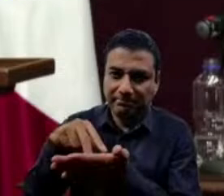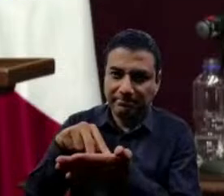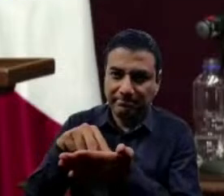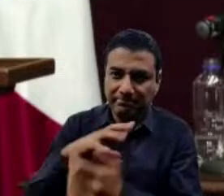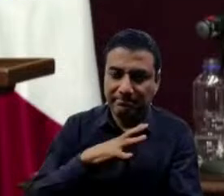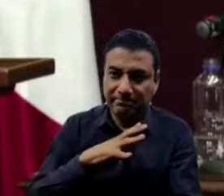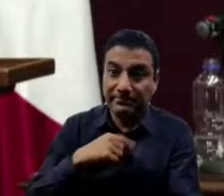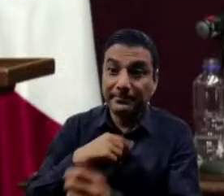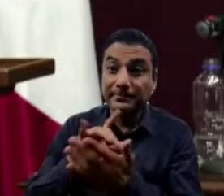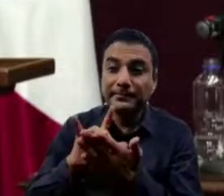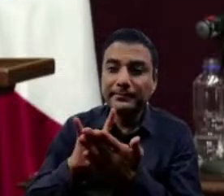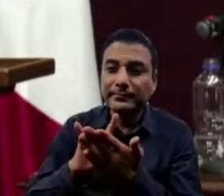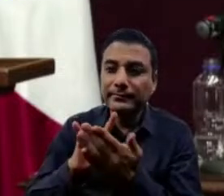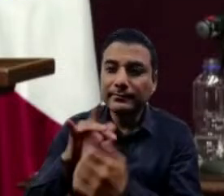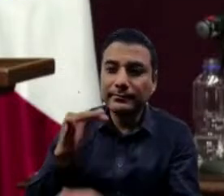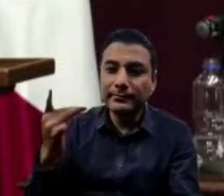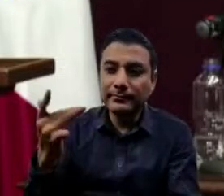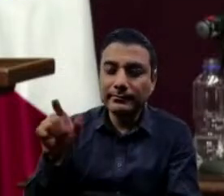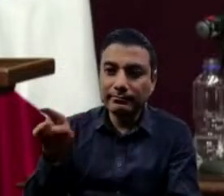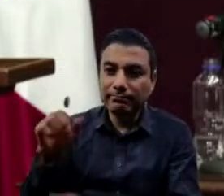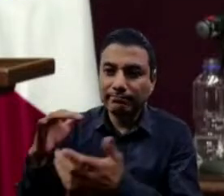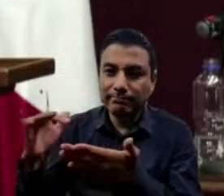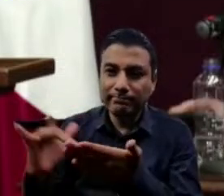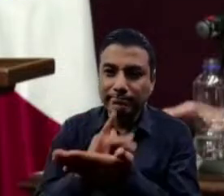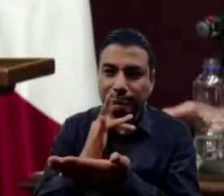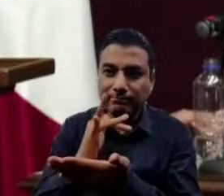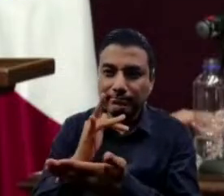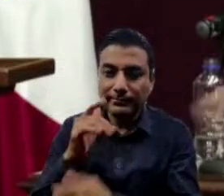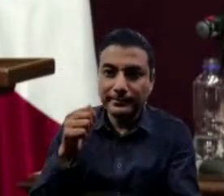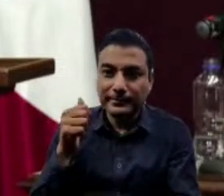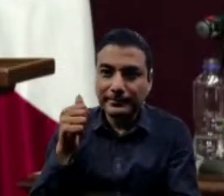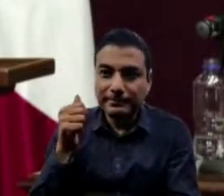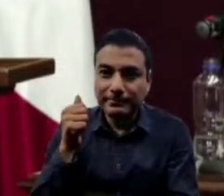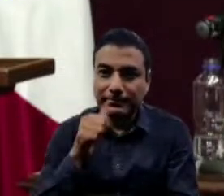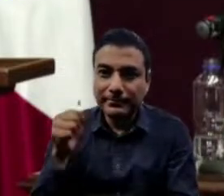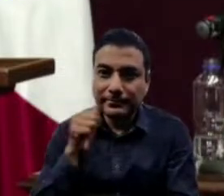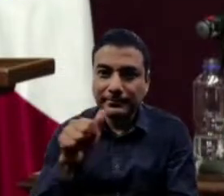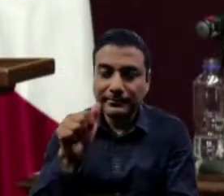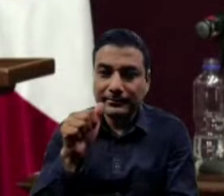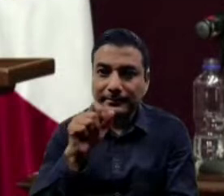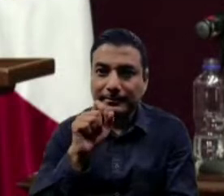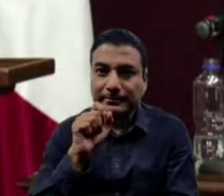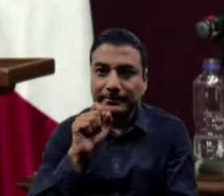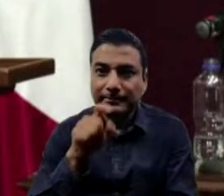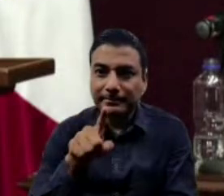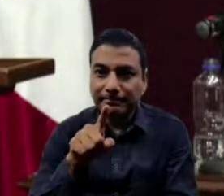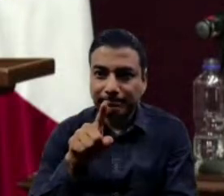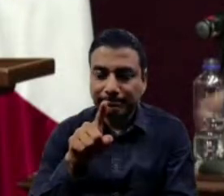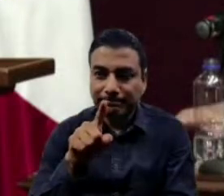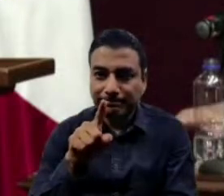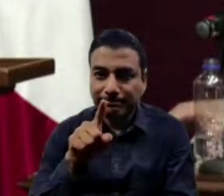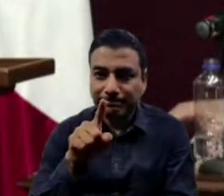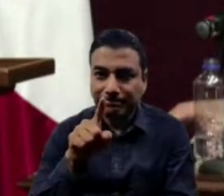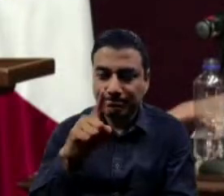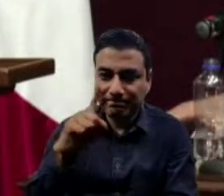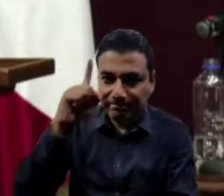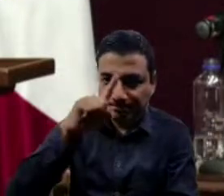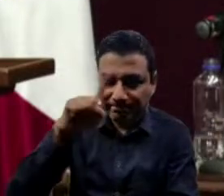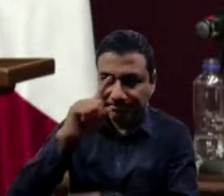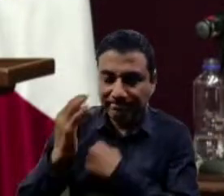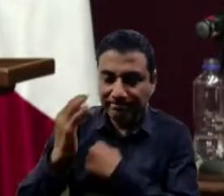todo su apoyo y acompañamiento, voy a dar